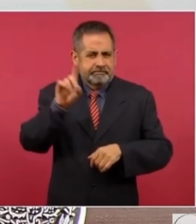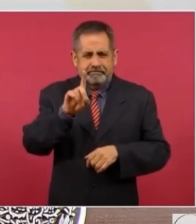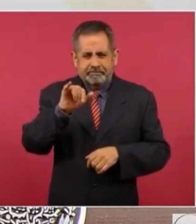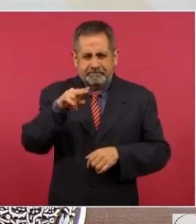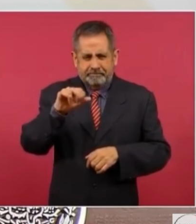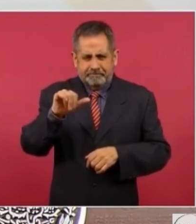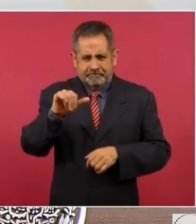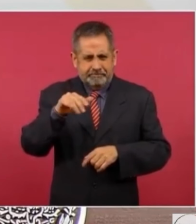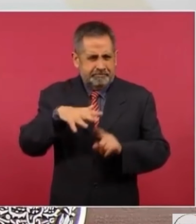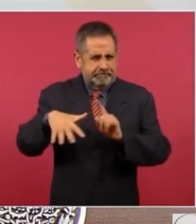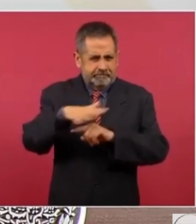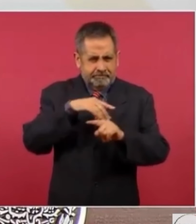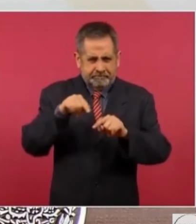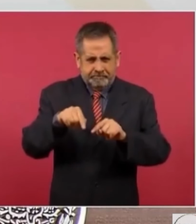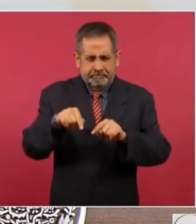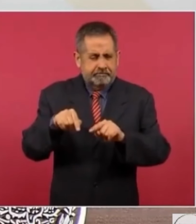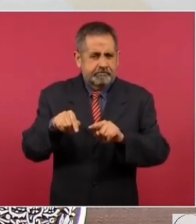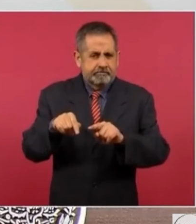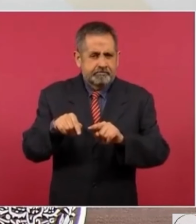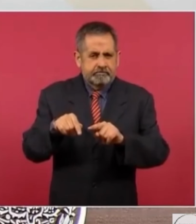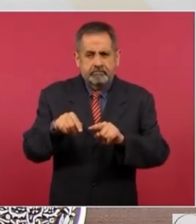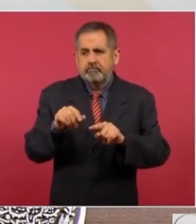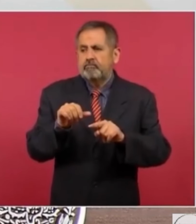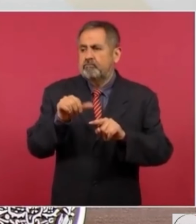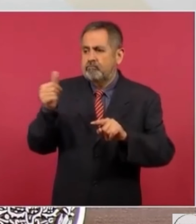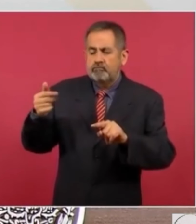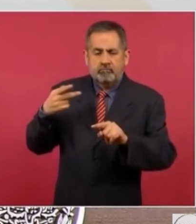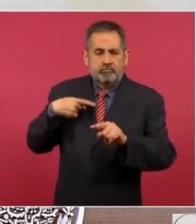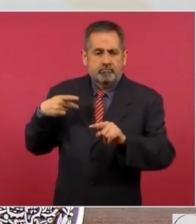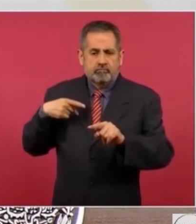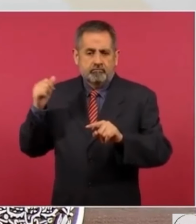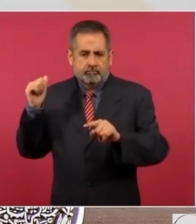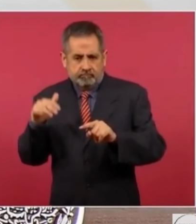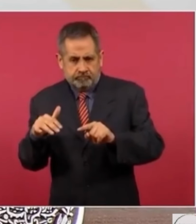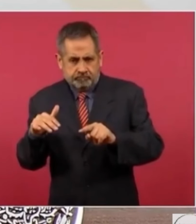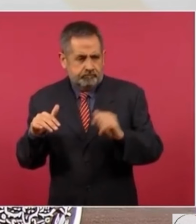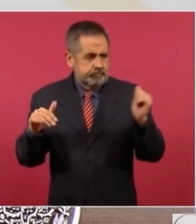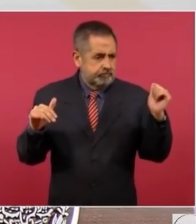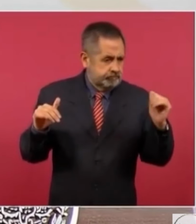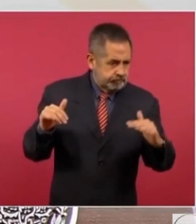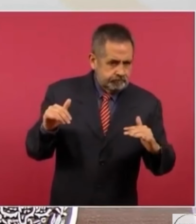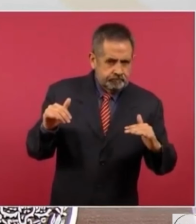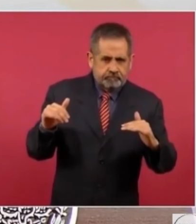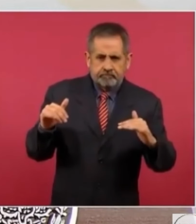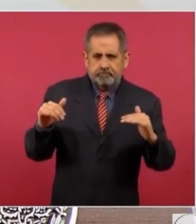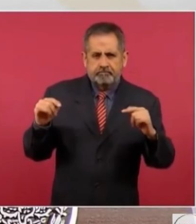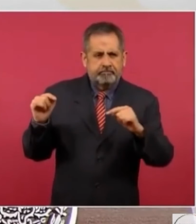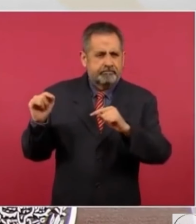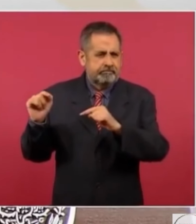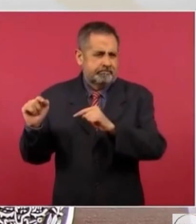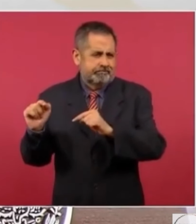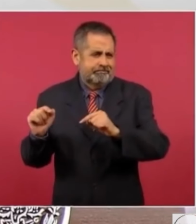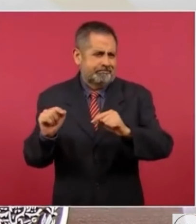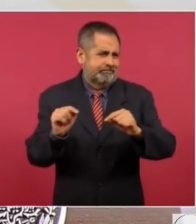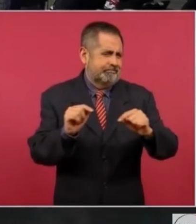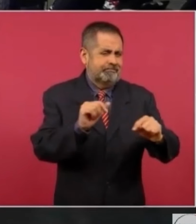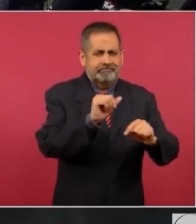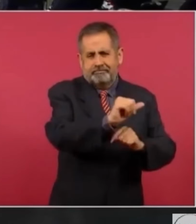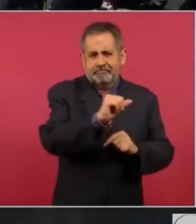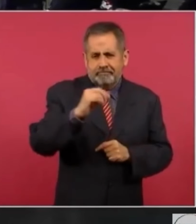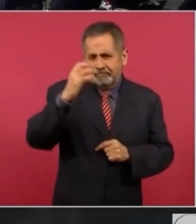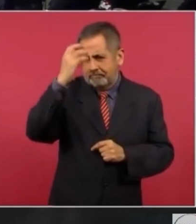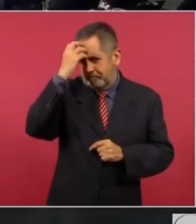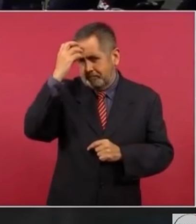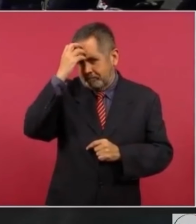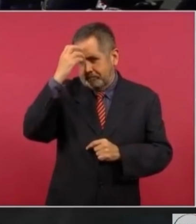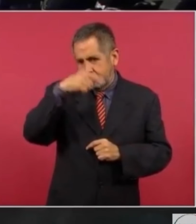otros, de acuerdo al, y hasta Chapultepec o hasta donde llegue.